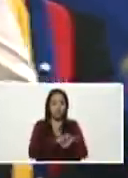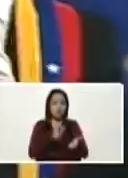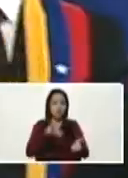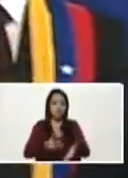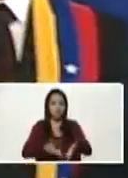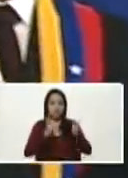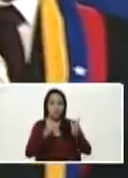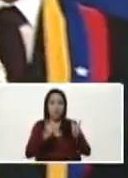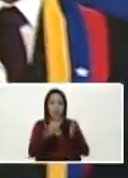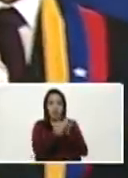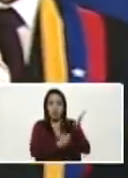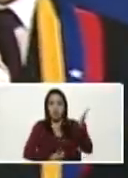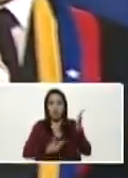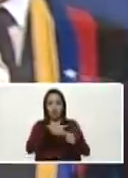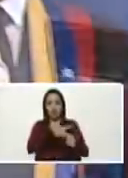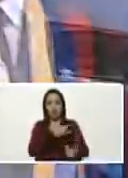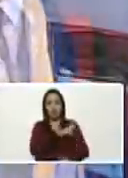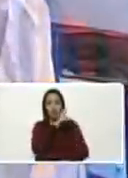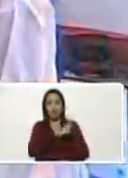mismo año, número